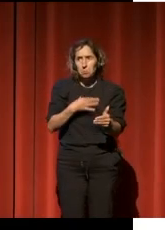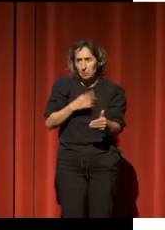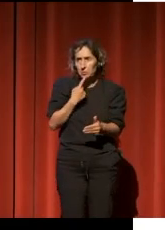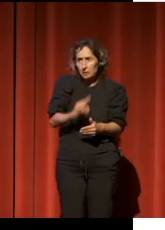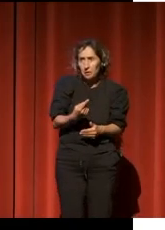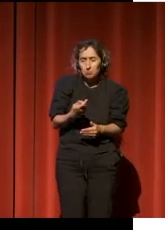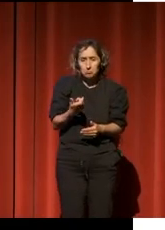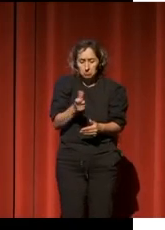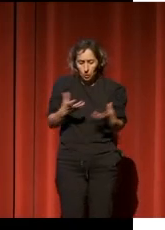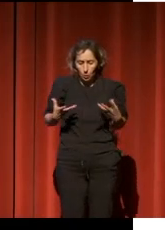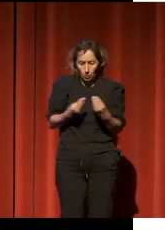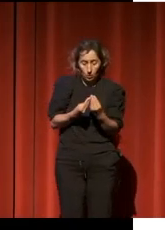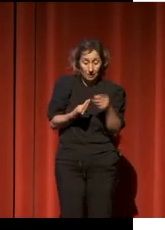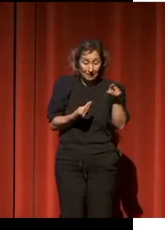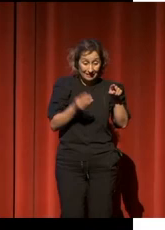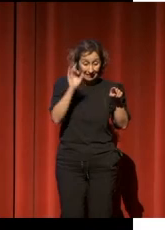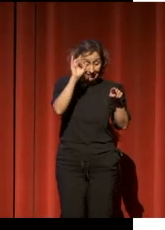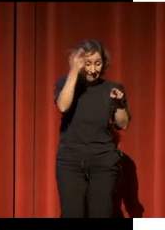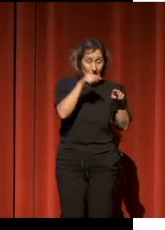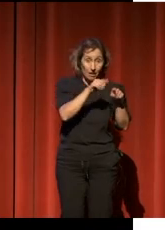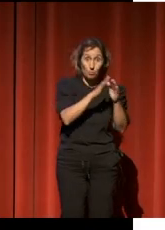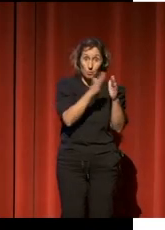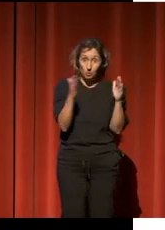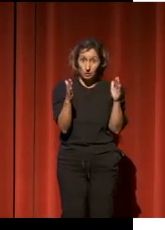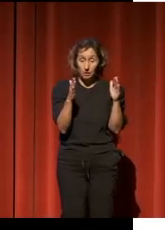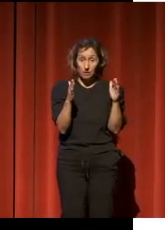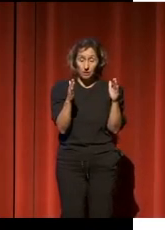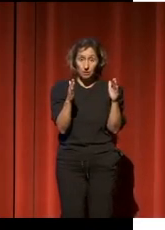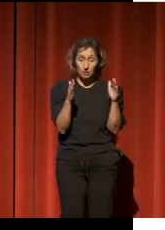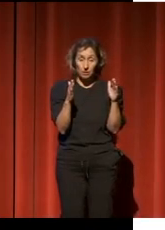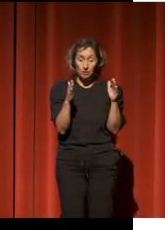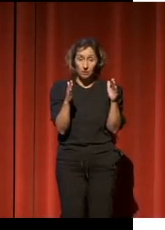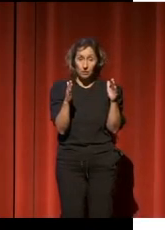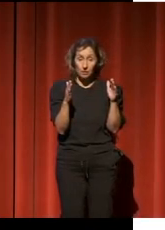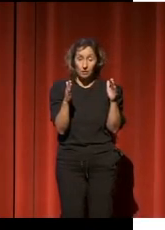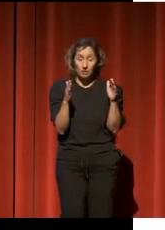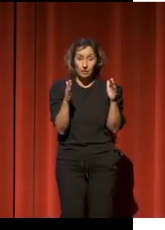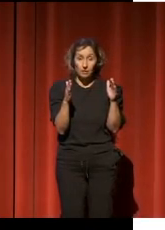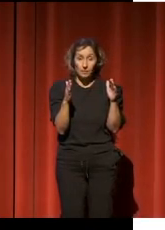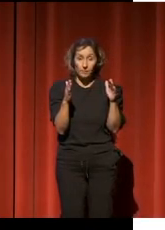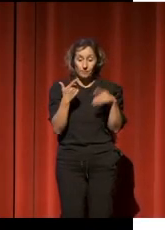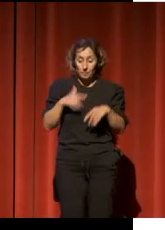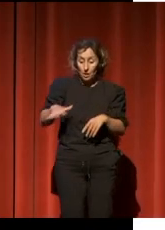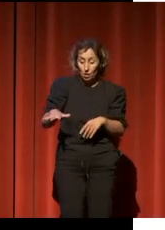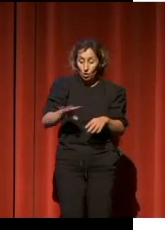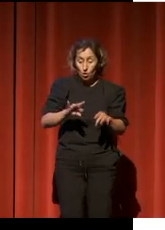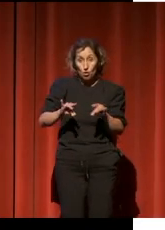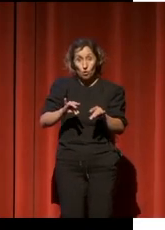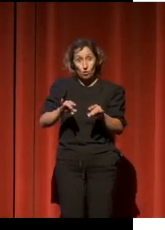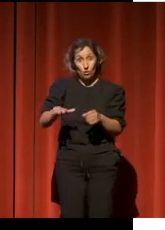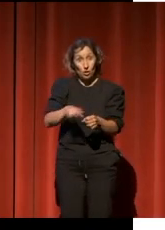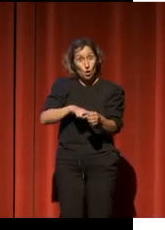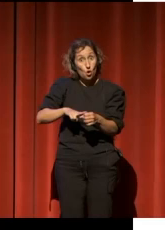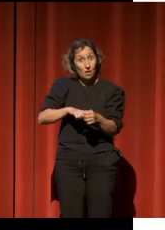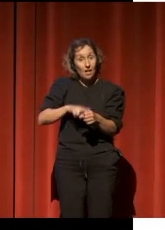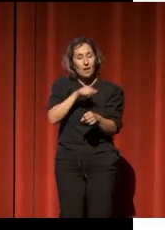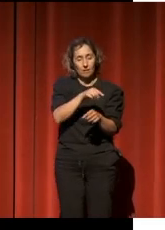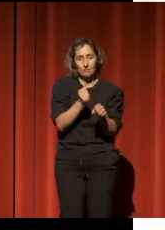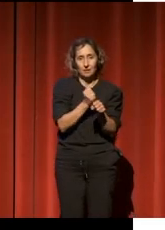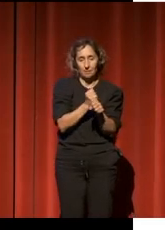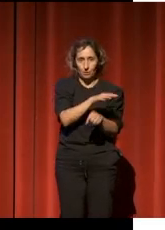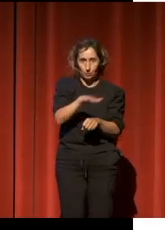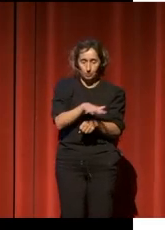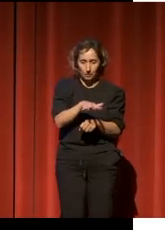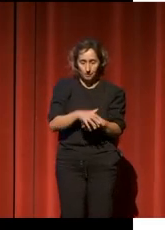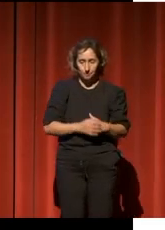que que salen totalmente de la biblioteca y que trabajan el el en el entorno local No